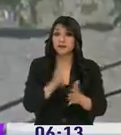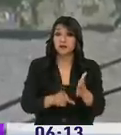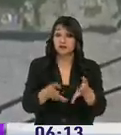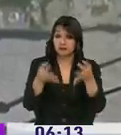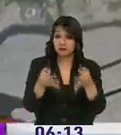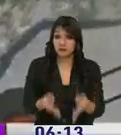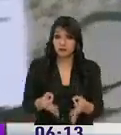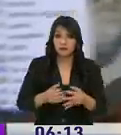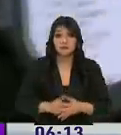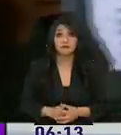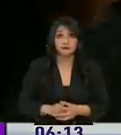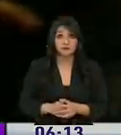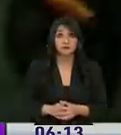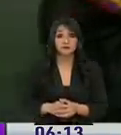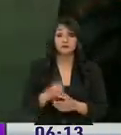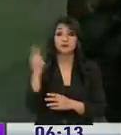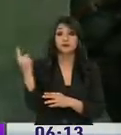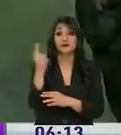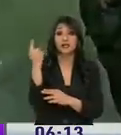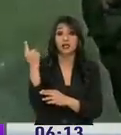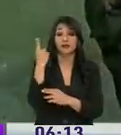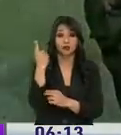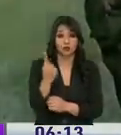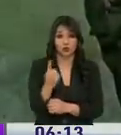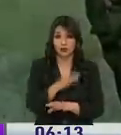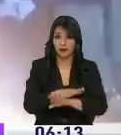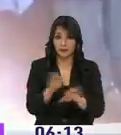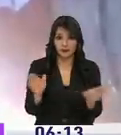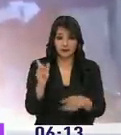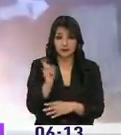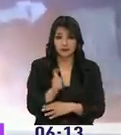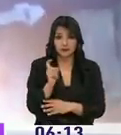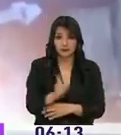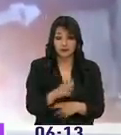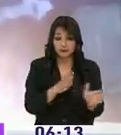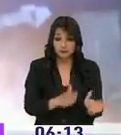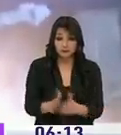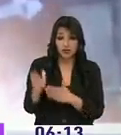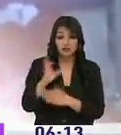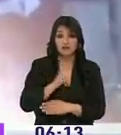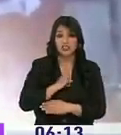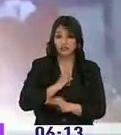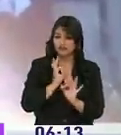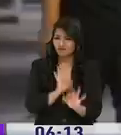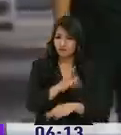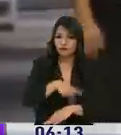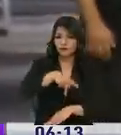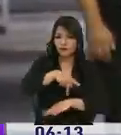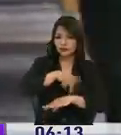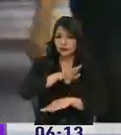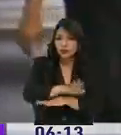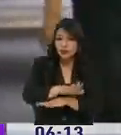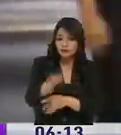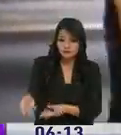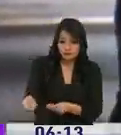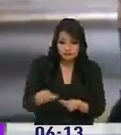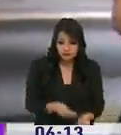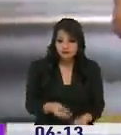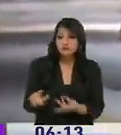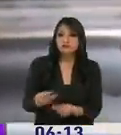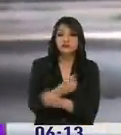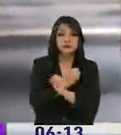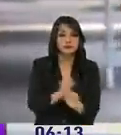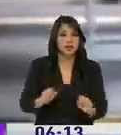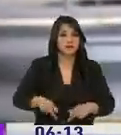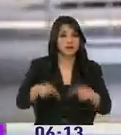Solo fue necesario un helicóptero, precisan. El trabajo técnico y profesional de la FAE permitió sacarlos sanos y salvos de